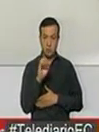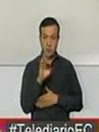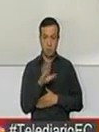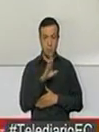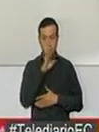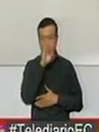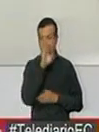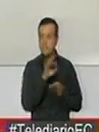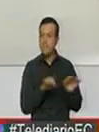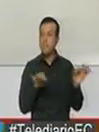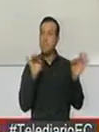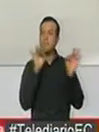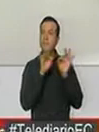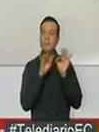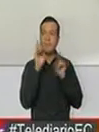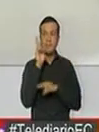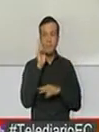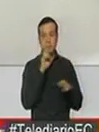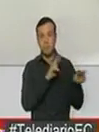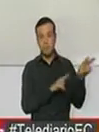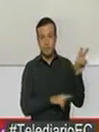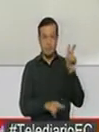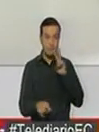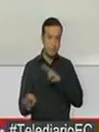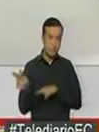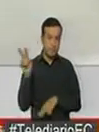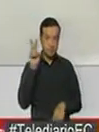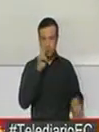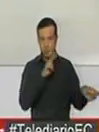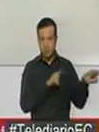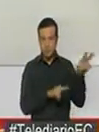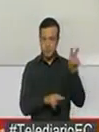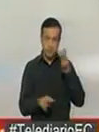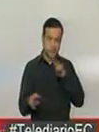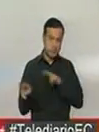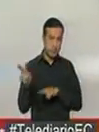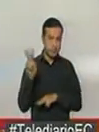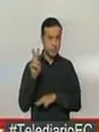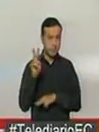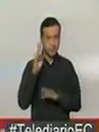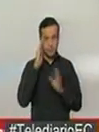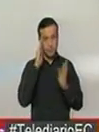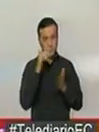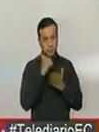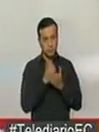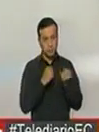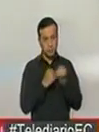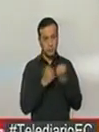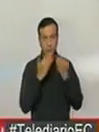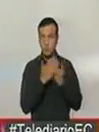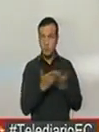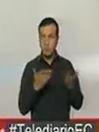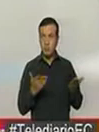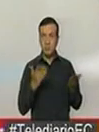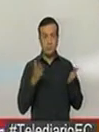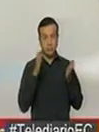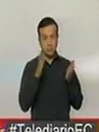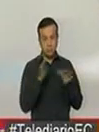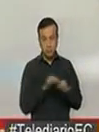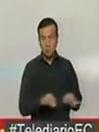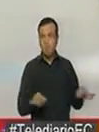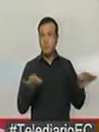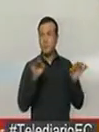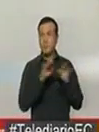siempre tiene que llevarse a cabo una evaluación sobre la capacidad de respuesta, los niveles de vulnerabilidad y